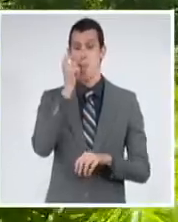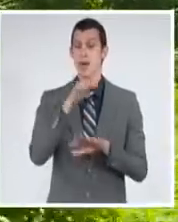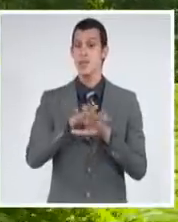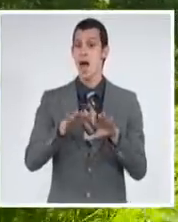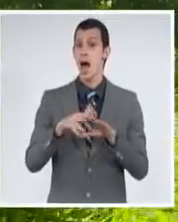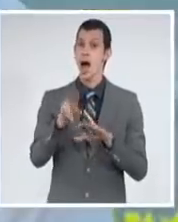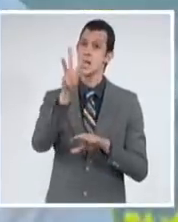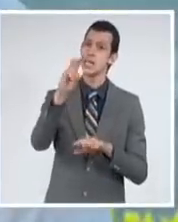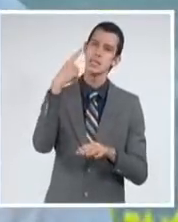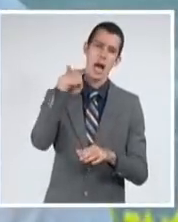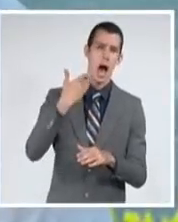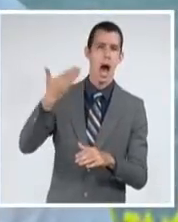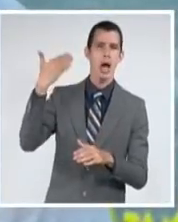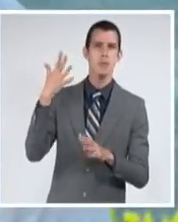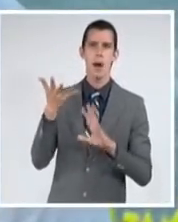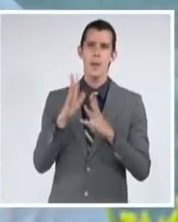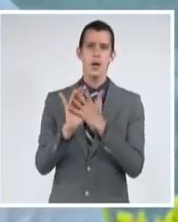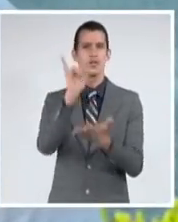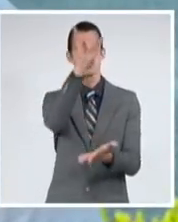estoy obsesionado